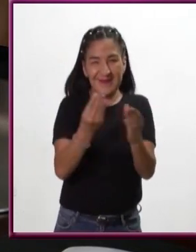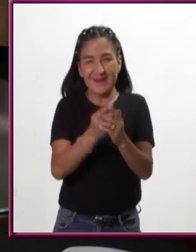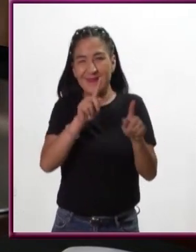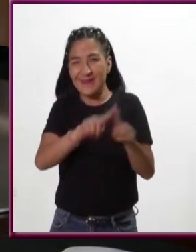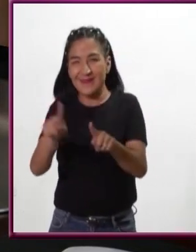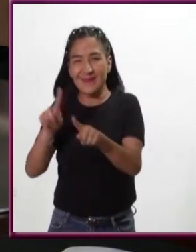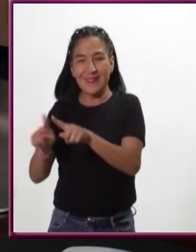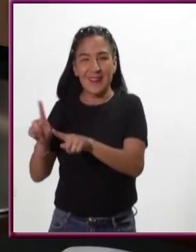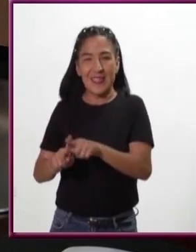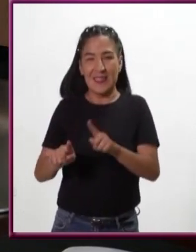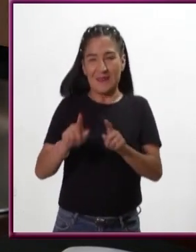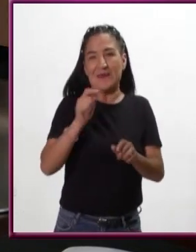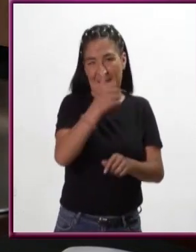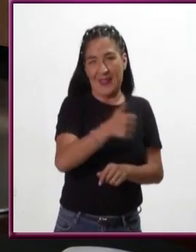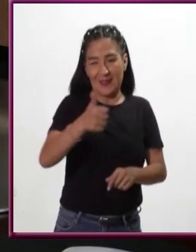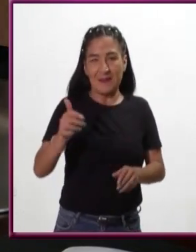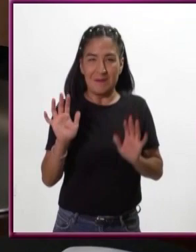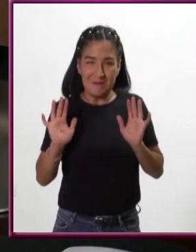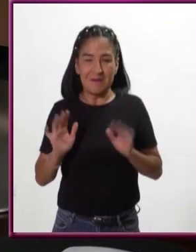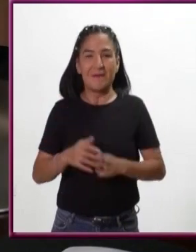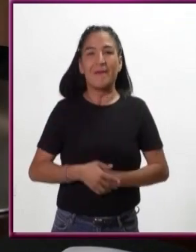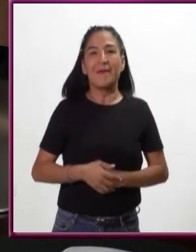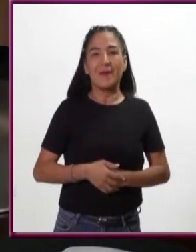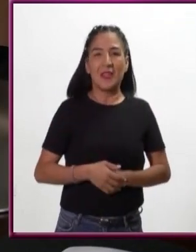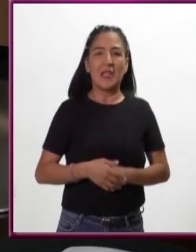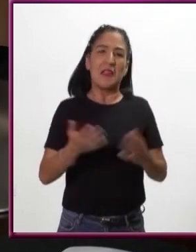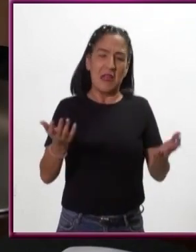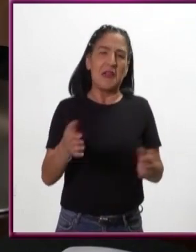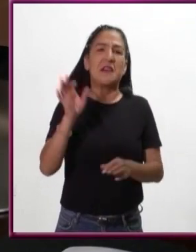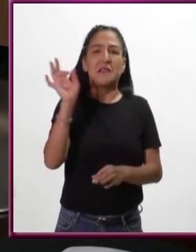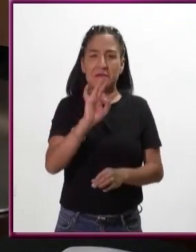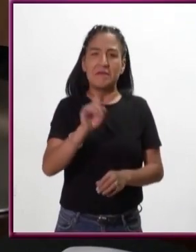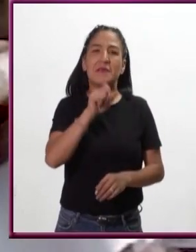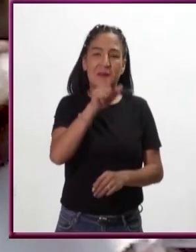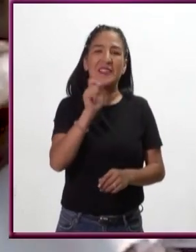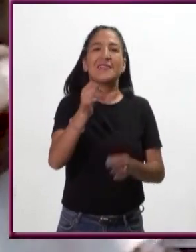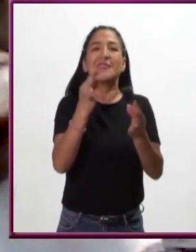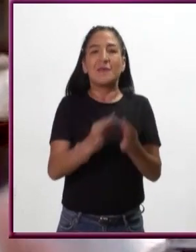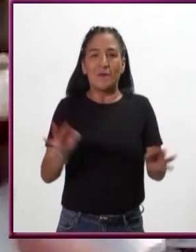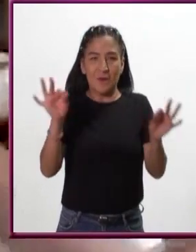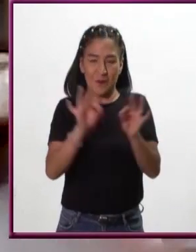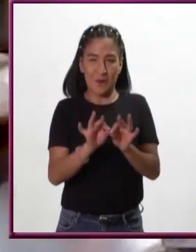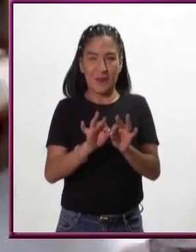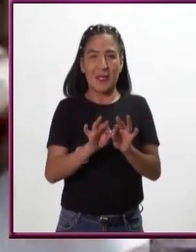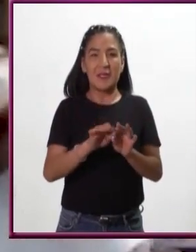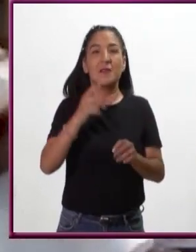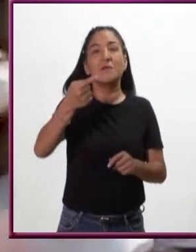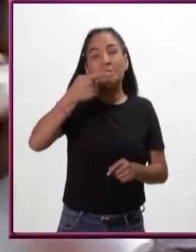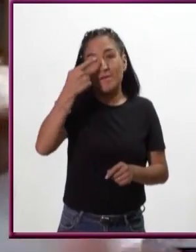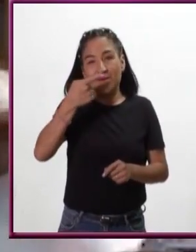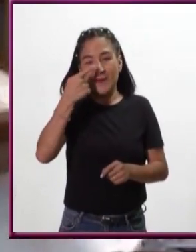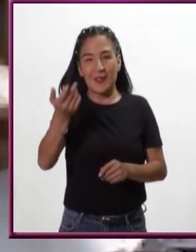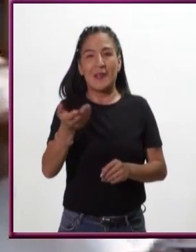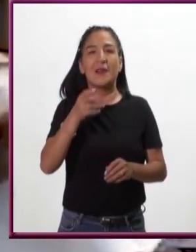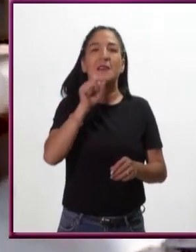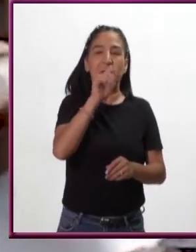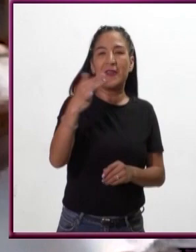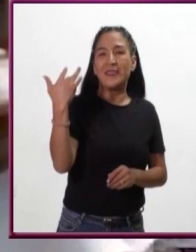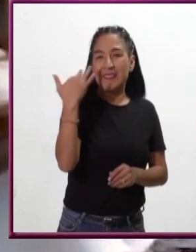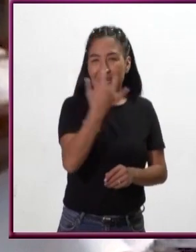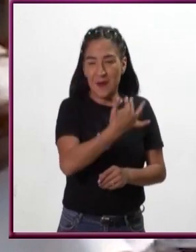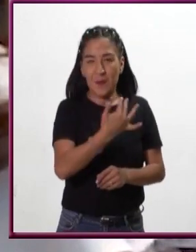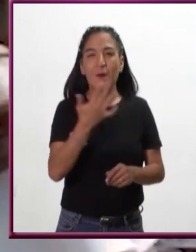característico para cada quien, ¿no? En ambos casos creo que lo importante es que tanto los olores como